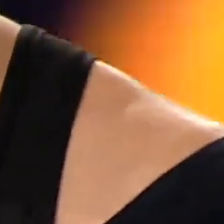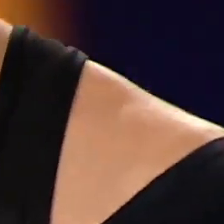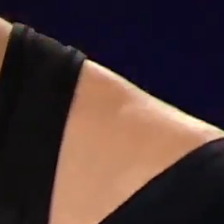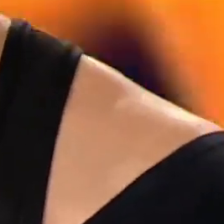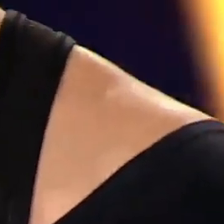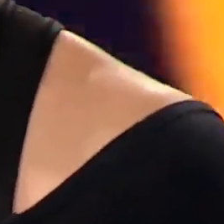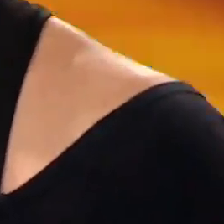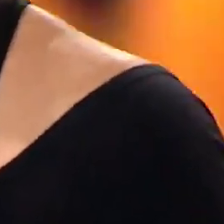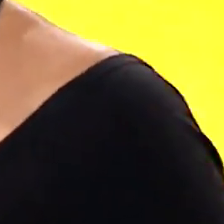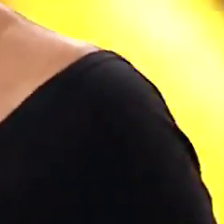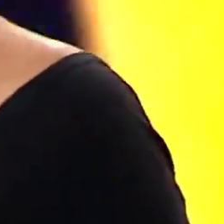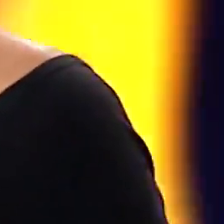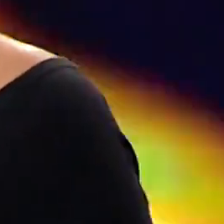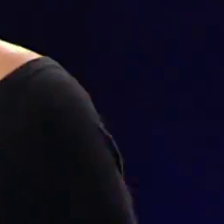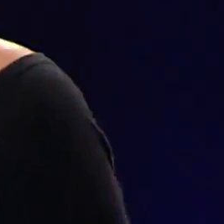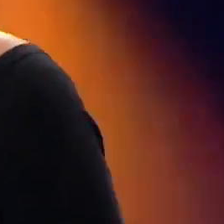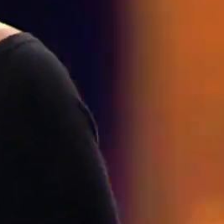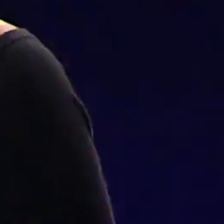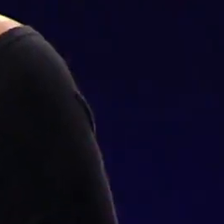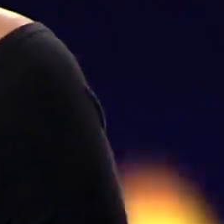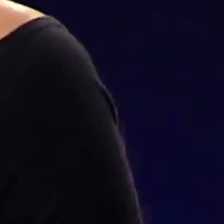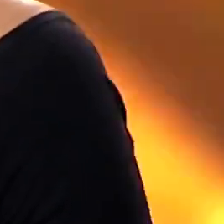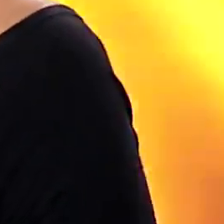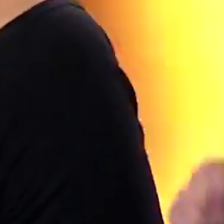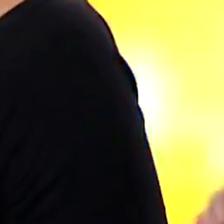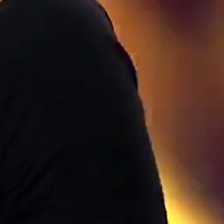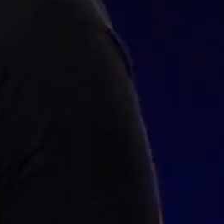Es el asfalto cristal